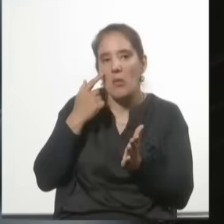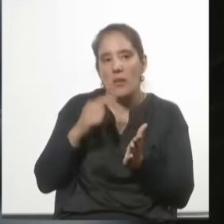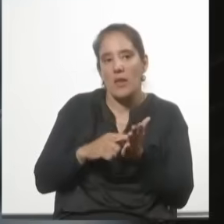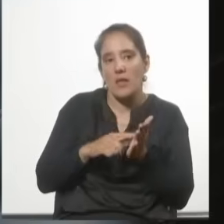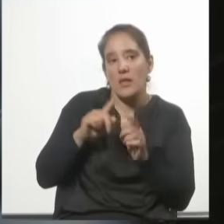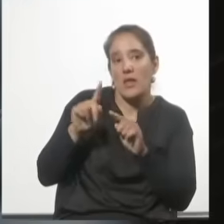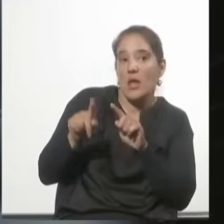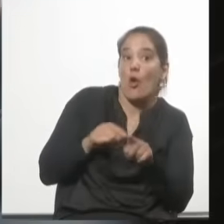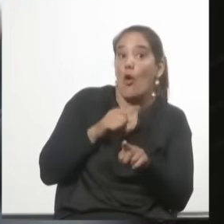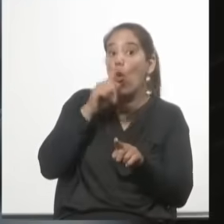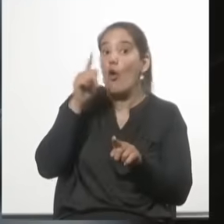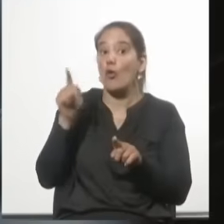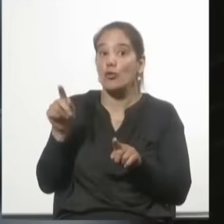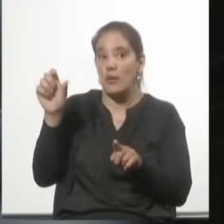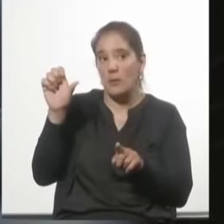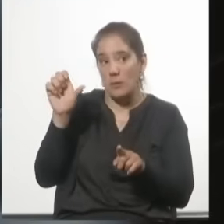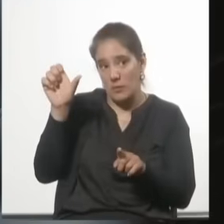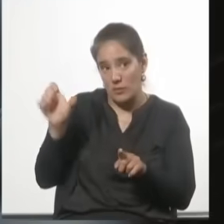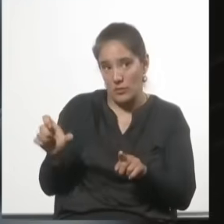otra persona llamada